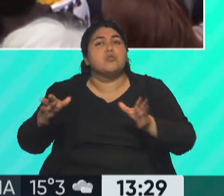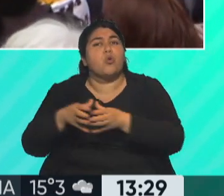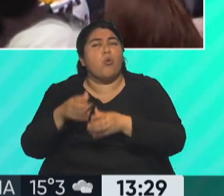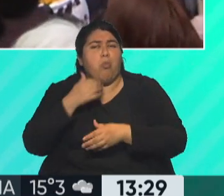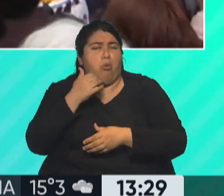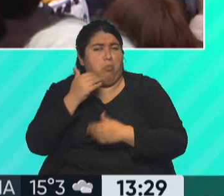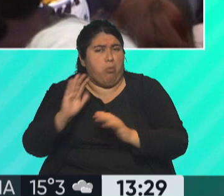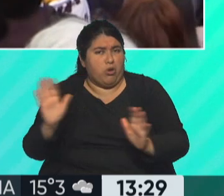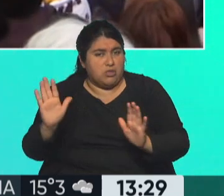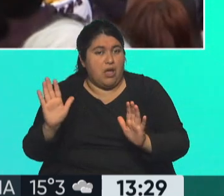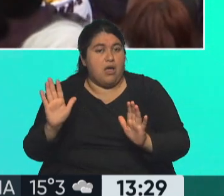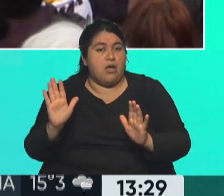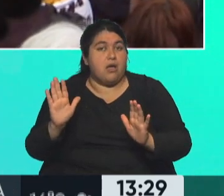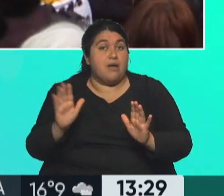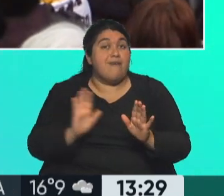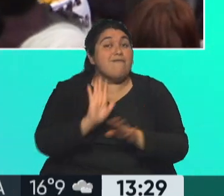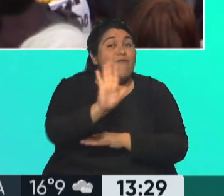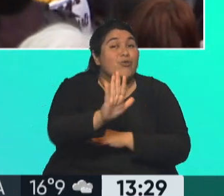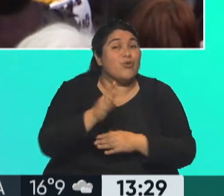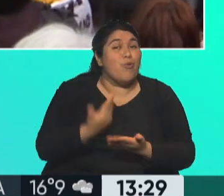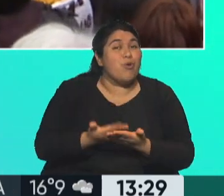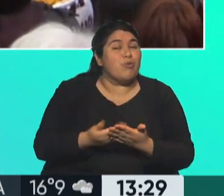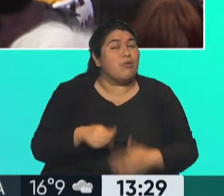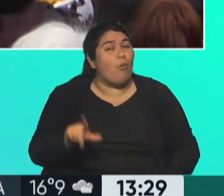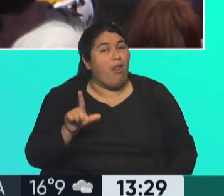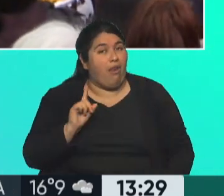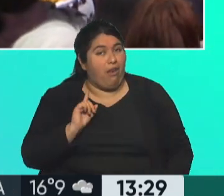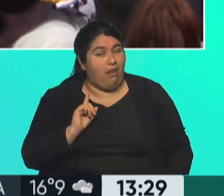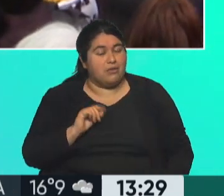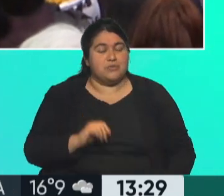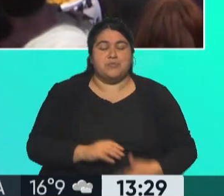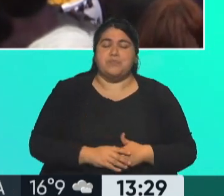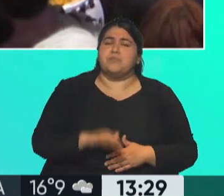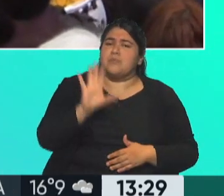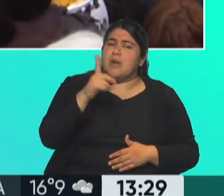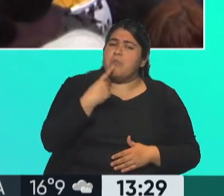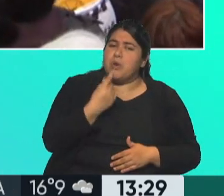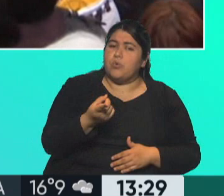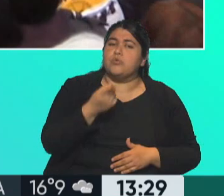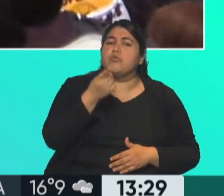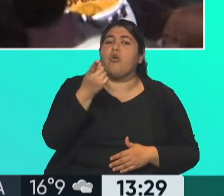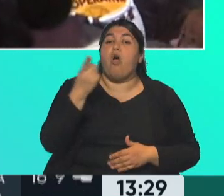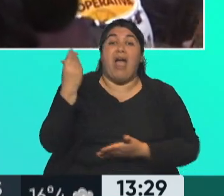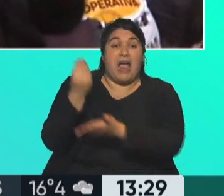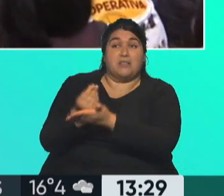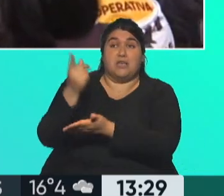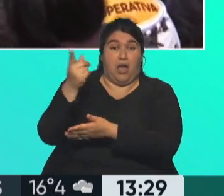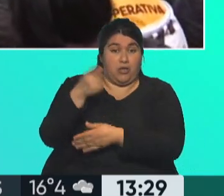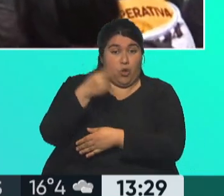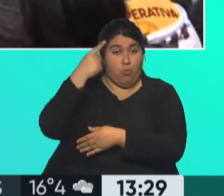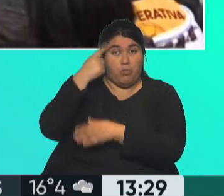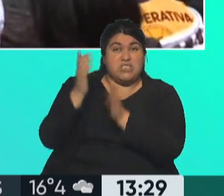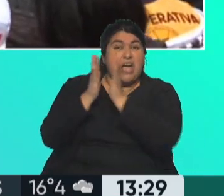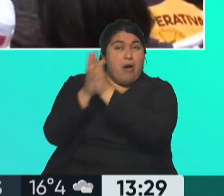llamarlo, cuál va a ser la propuesta, ¿no es cierto? ¿Esperen un sincero pedido de disculpas por parte del candidato? Yo nunca lo